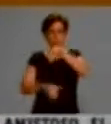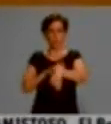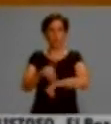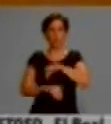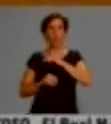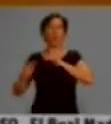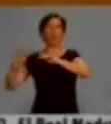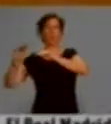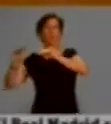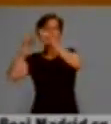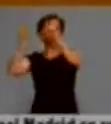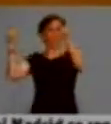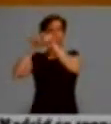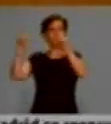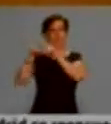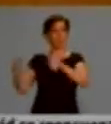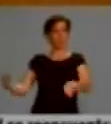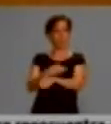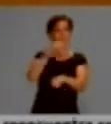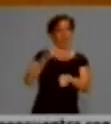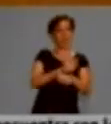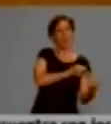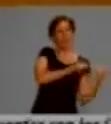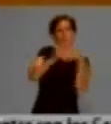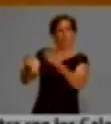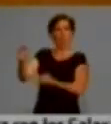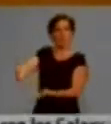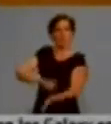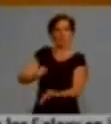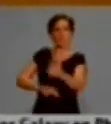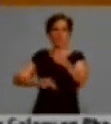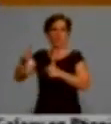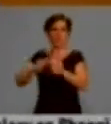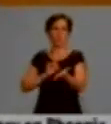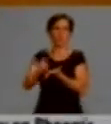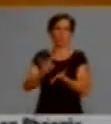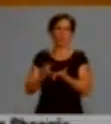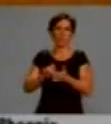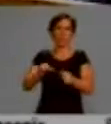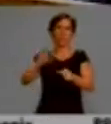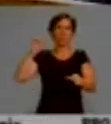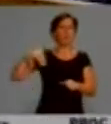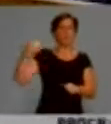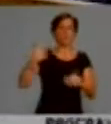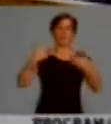generosos mecenas nunca les han faltado contratos de obras y de servicios.